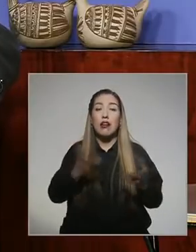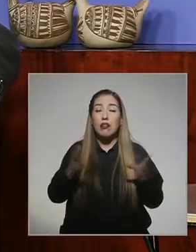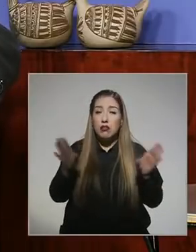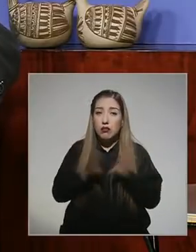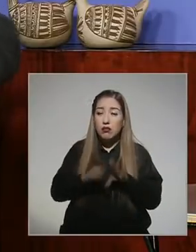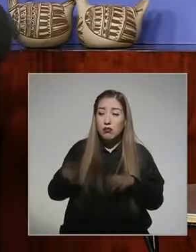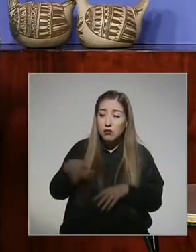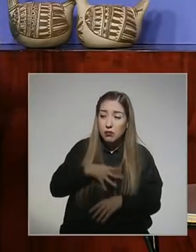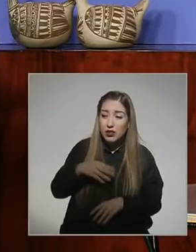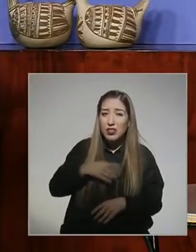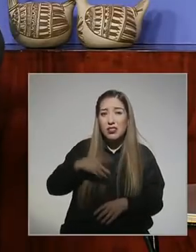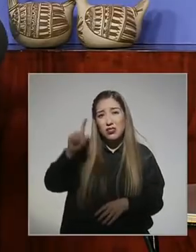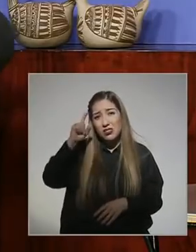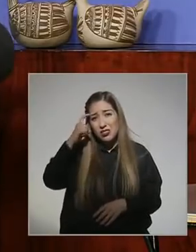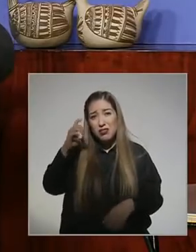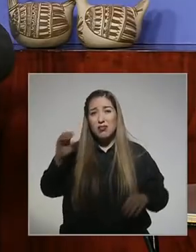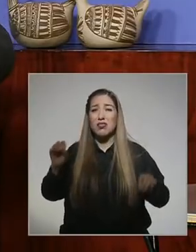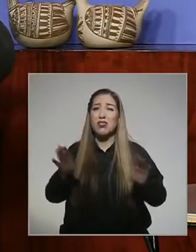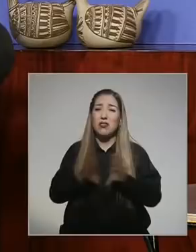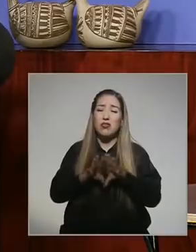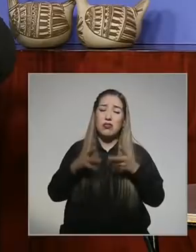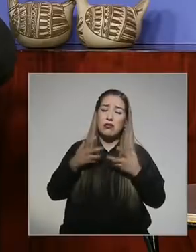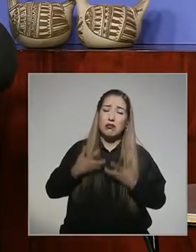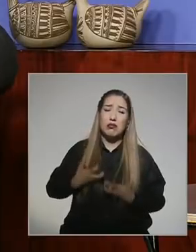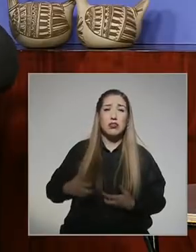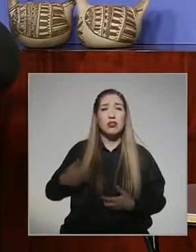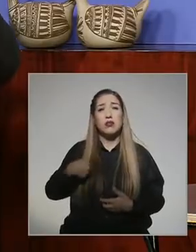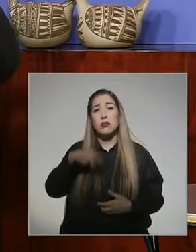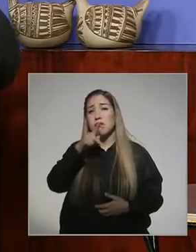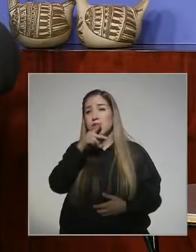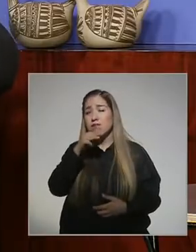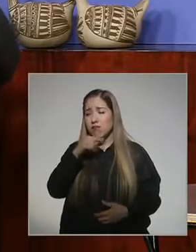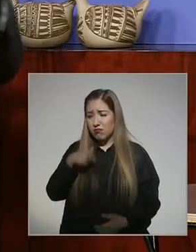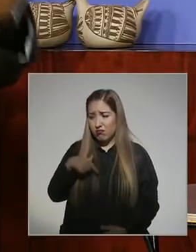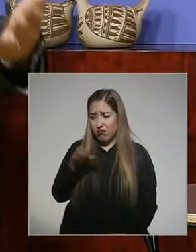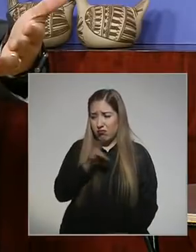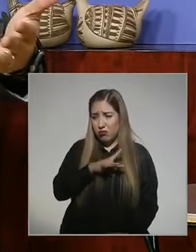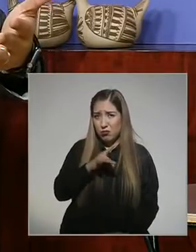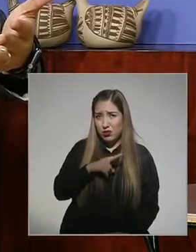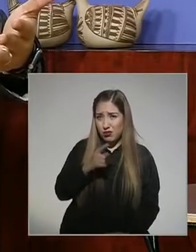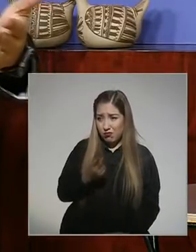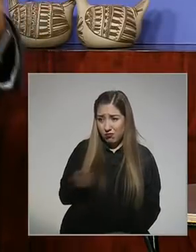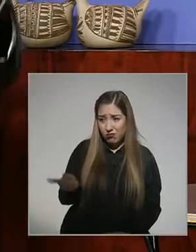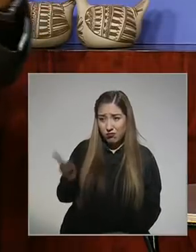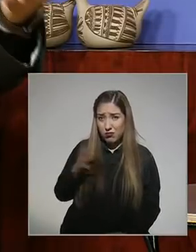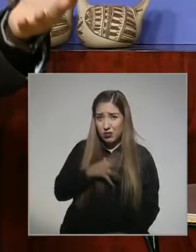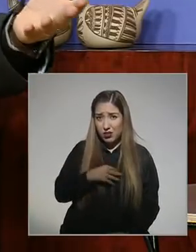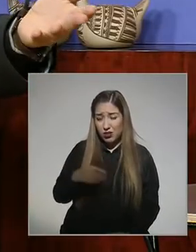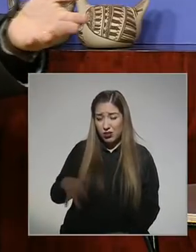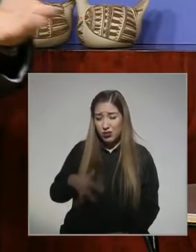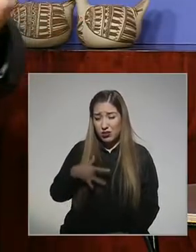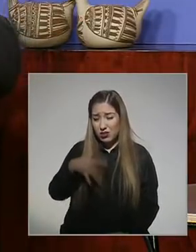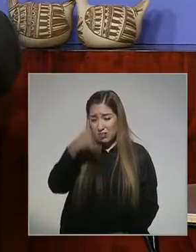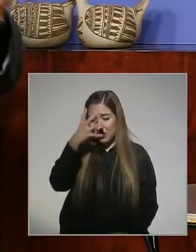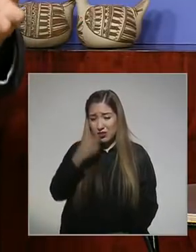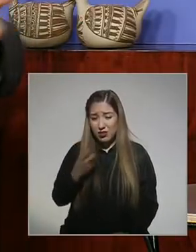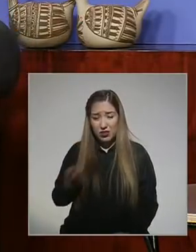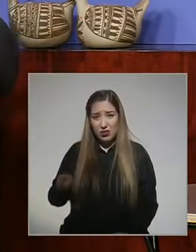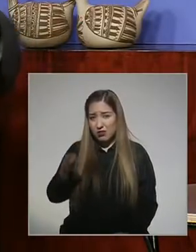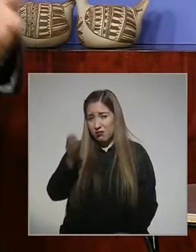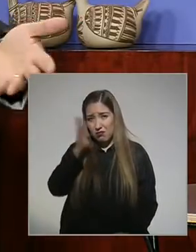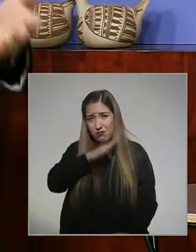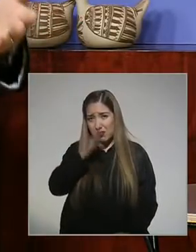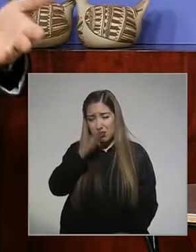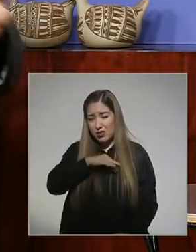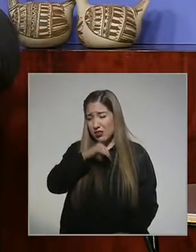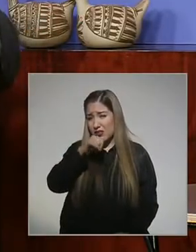angustia, es también yo como papá, ¿por qué tengo miedo a que mi hijo se enoje o que llore o se sienta triste? ¿Y otra cosa? No tiene nada de malo enojarse. Perdón, ese punto